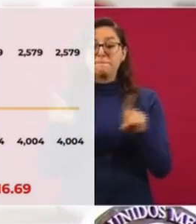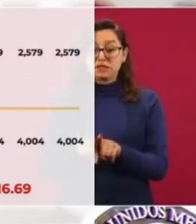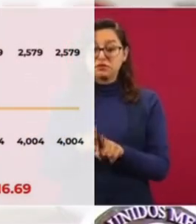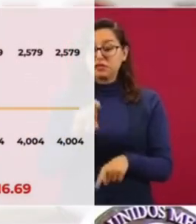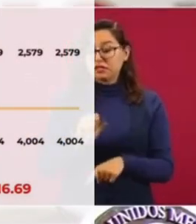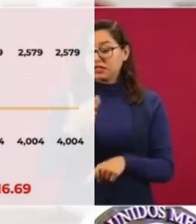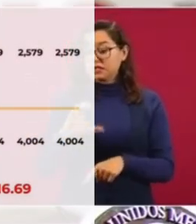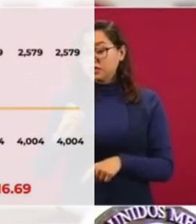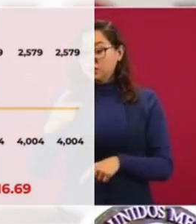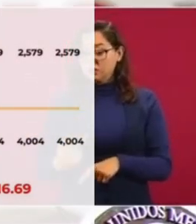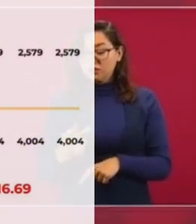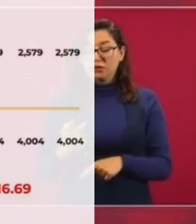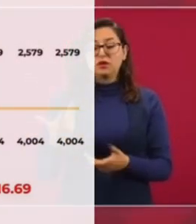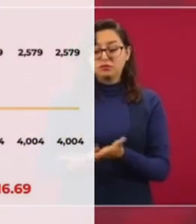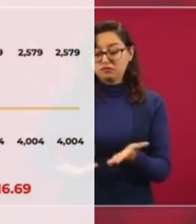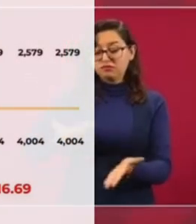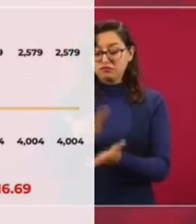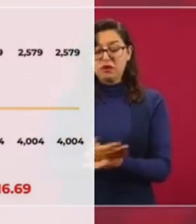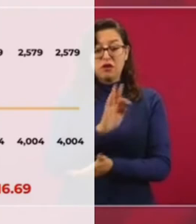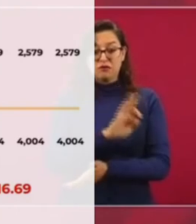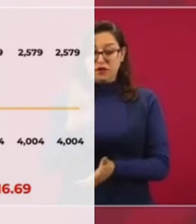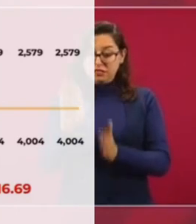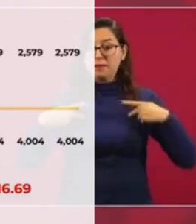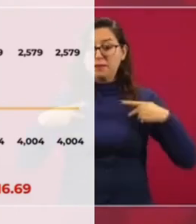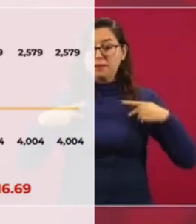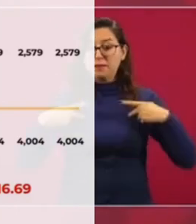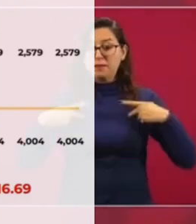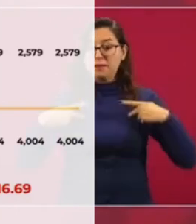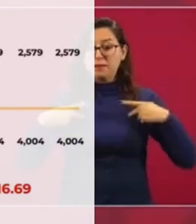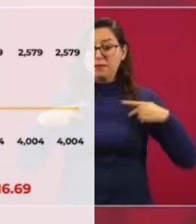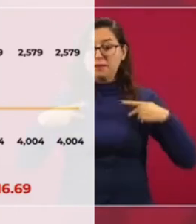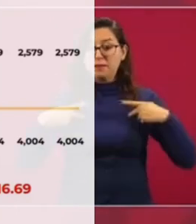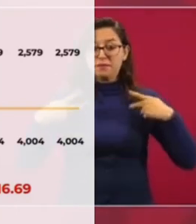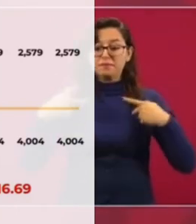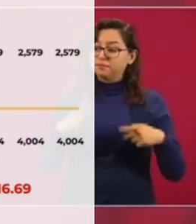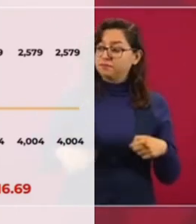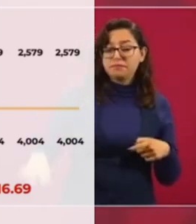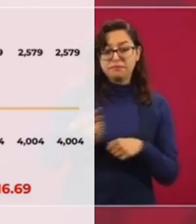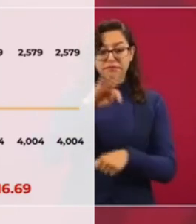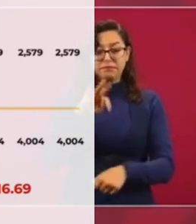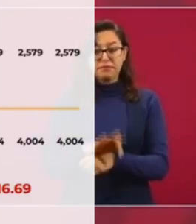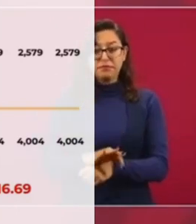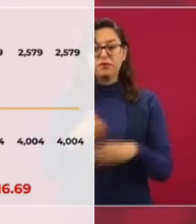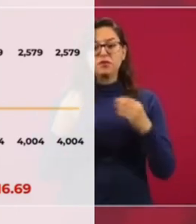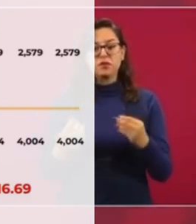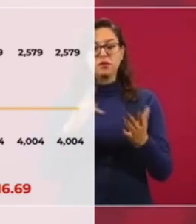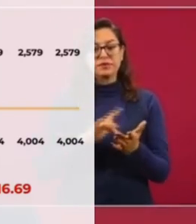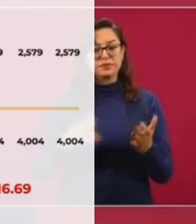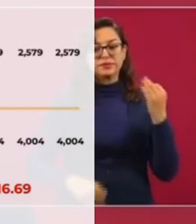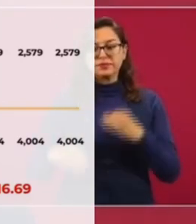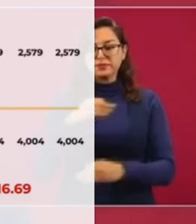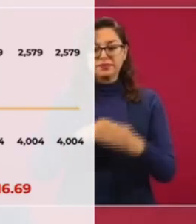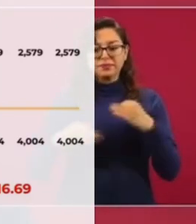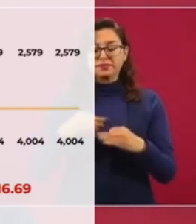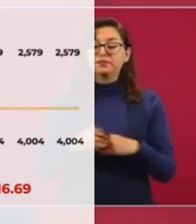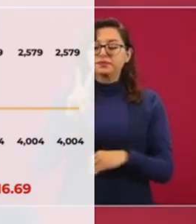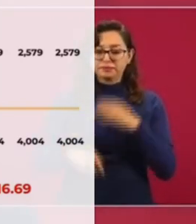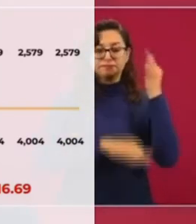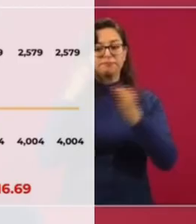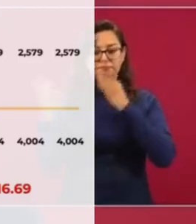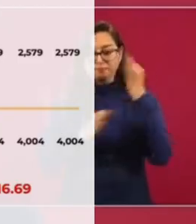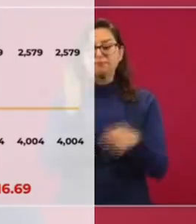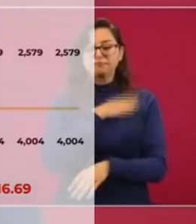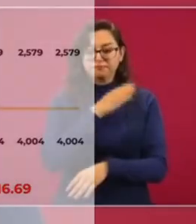secretario de hacienda se siga un calendario para proteger a la población muchas gracias a todos a todos este era una noticia